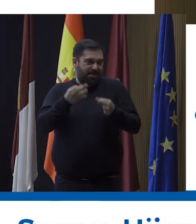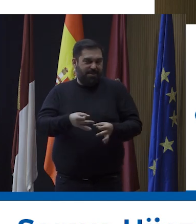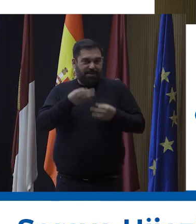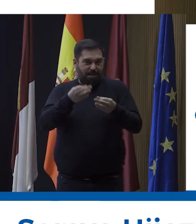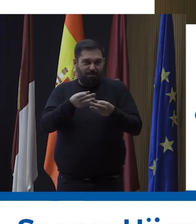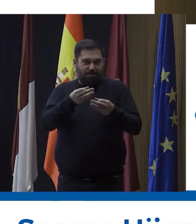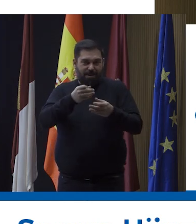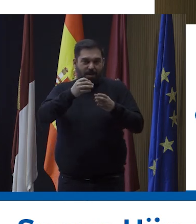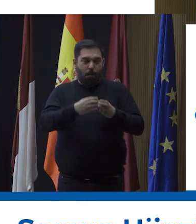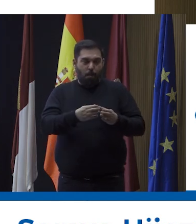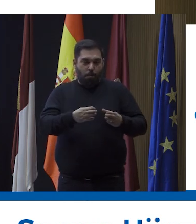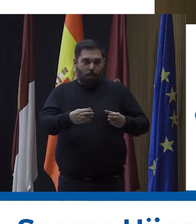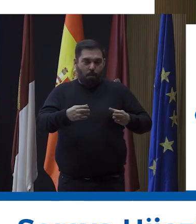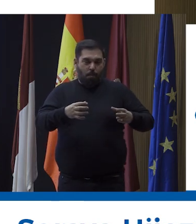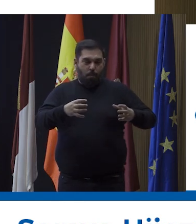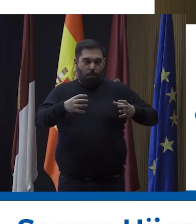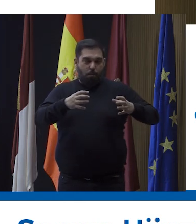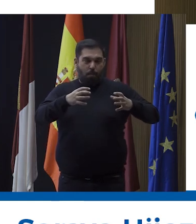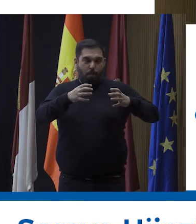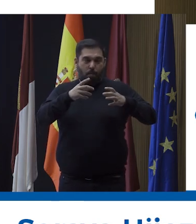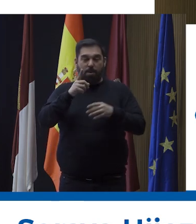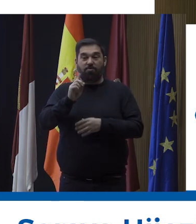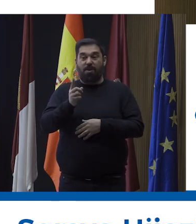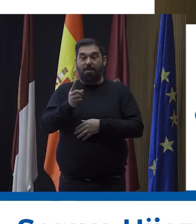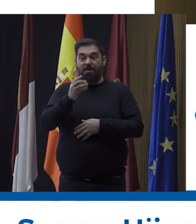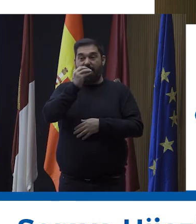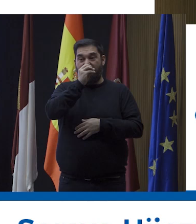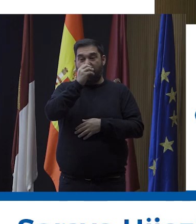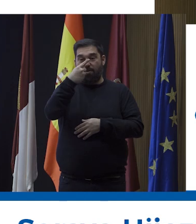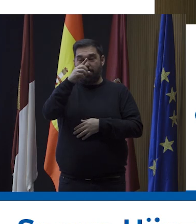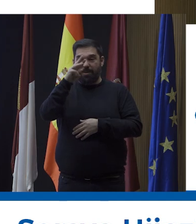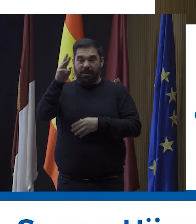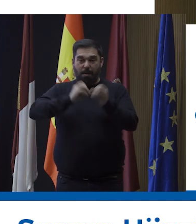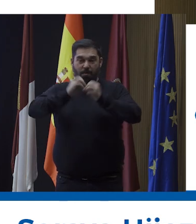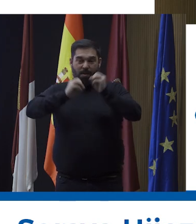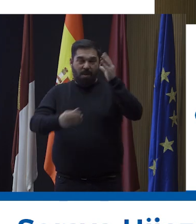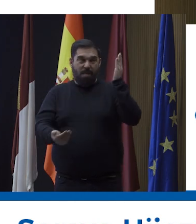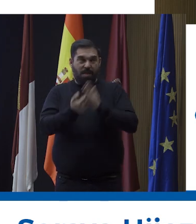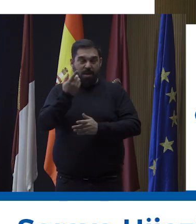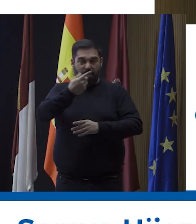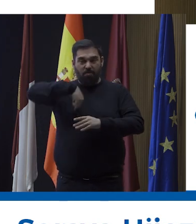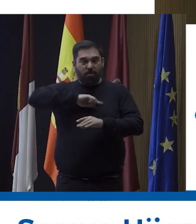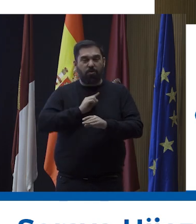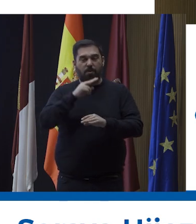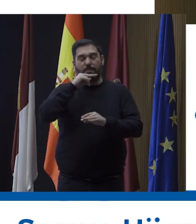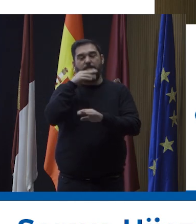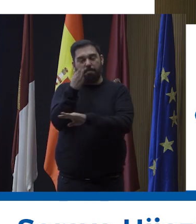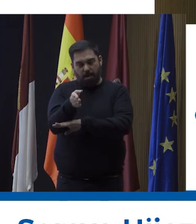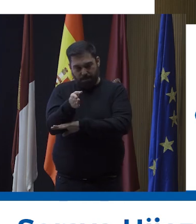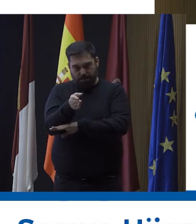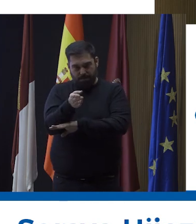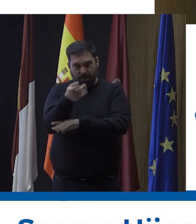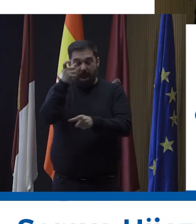ese 0,3% del día vamos a orinar, ¿vale? ¿Y por qué digo esto? Porque hay mucha gente,